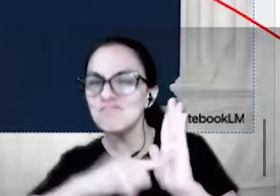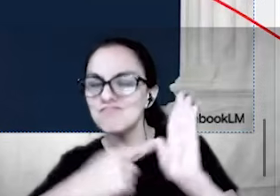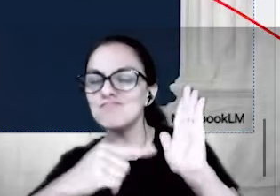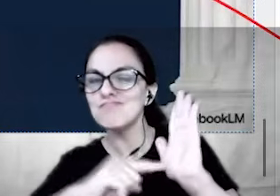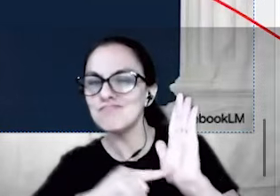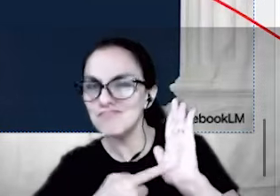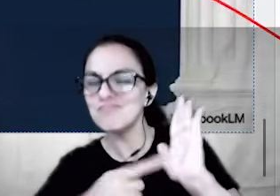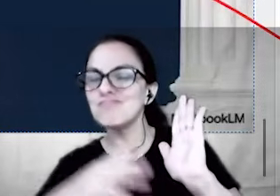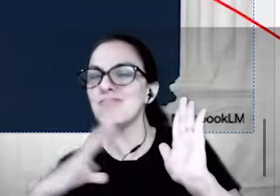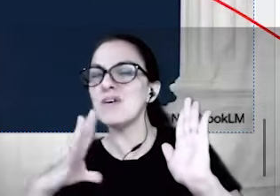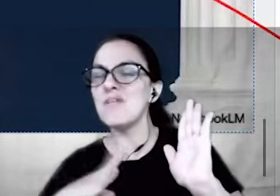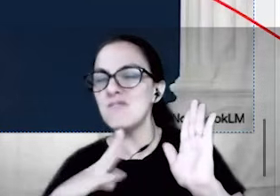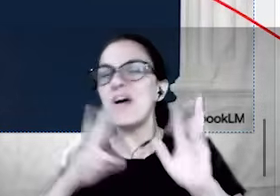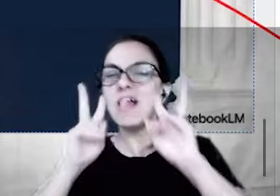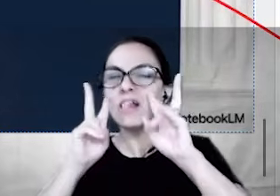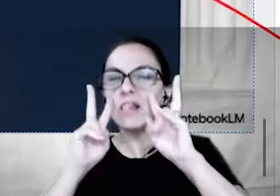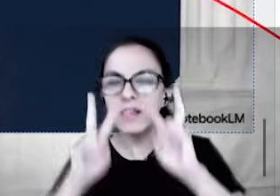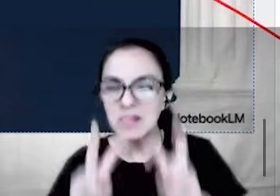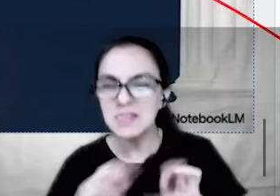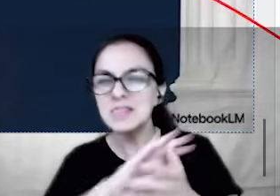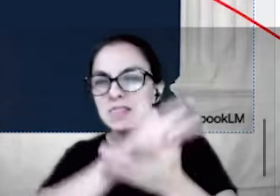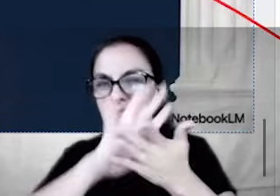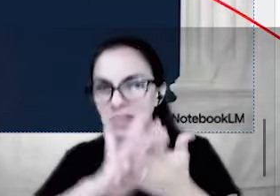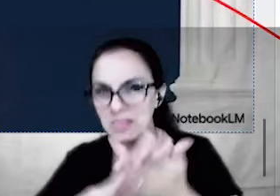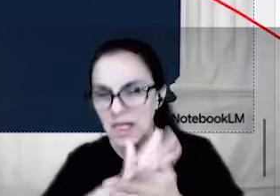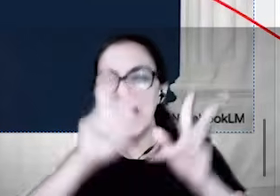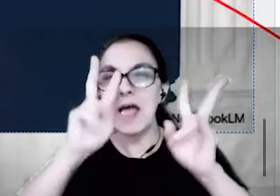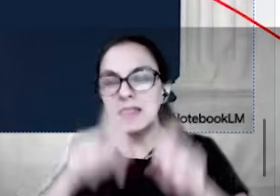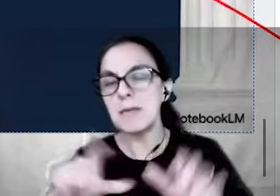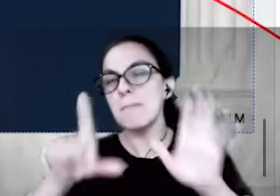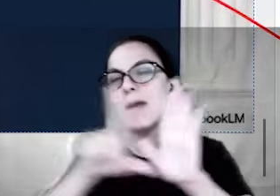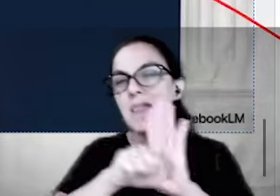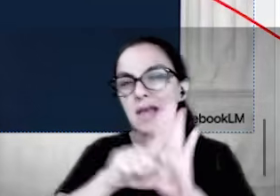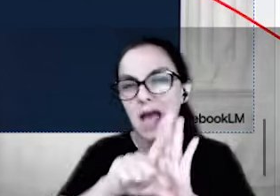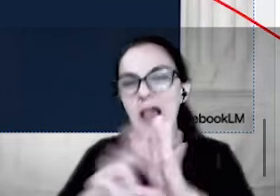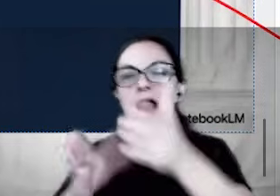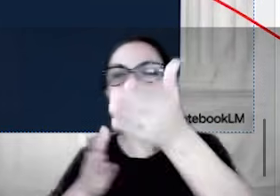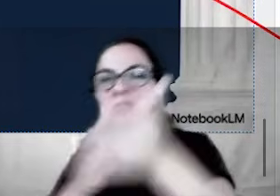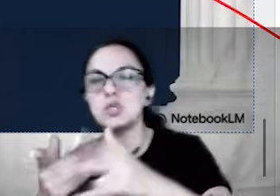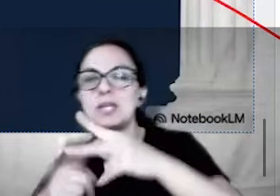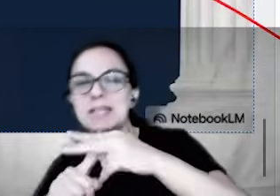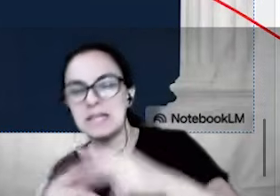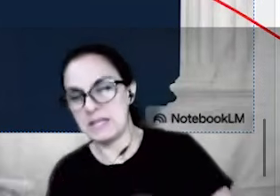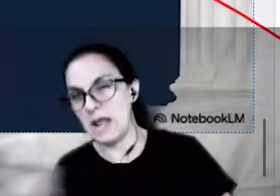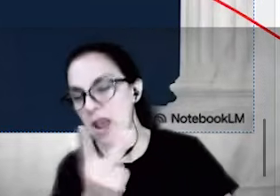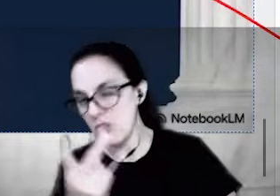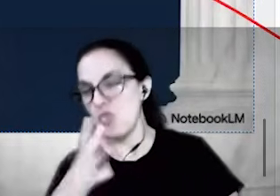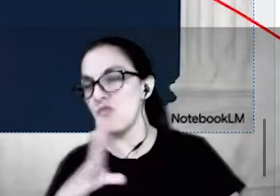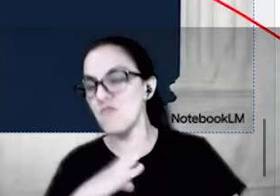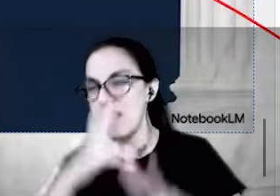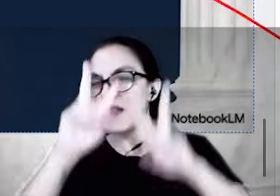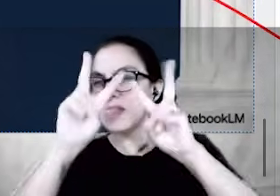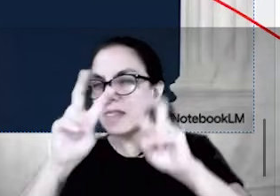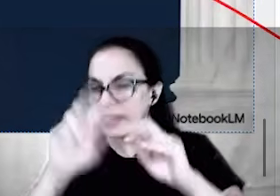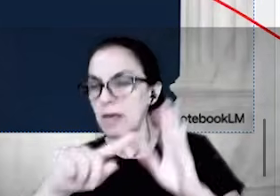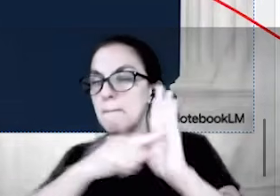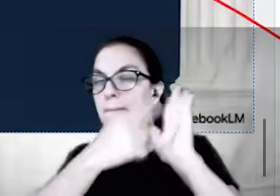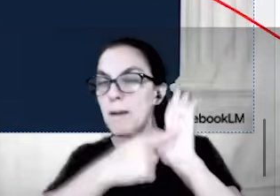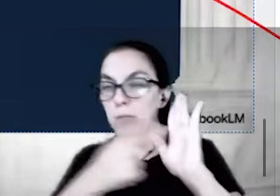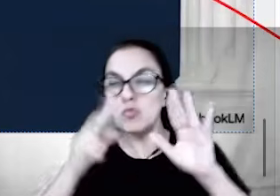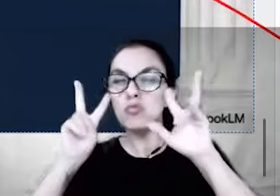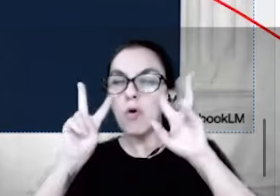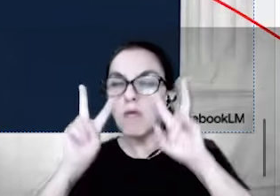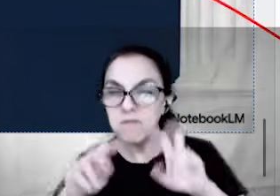las áreas asesoras, tanto en la cuestión legal como en asesoría técnica. Entiendo yo que el tema de ajuste